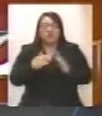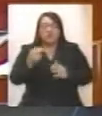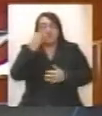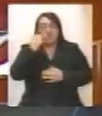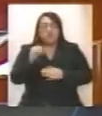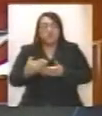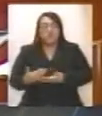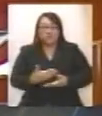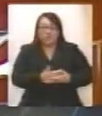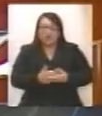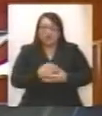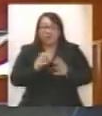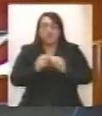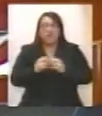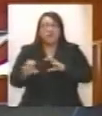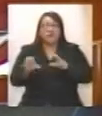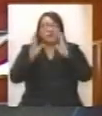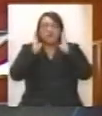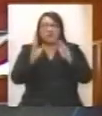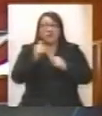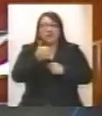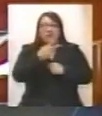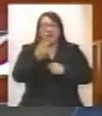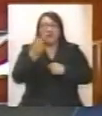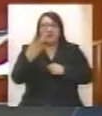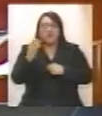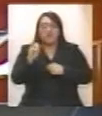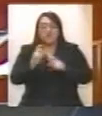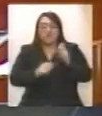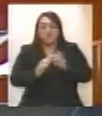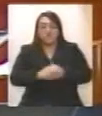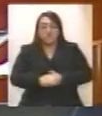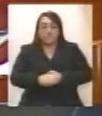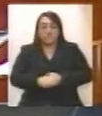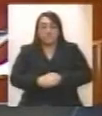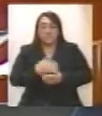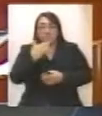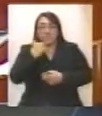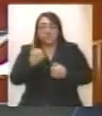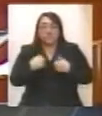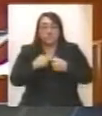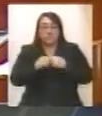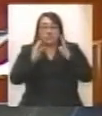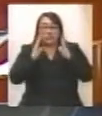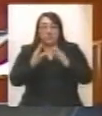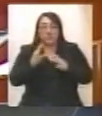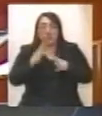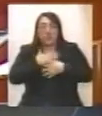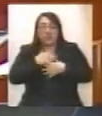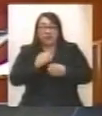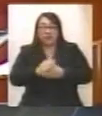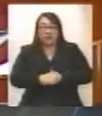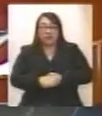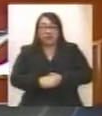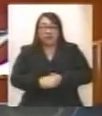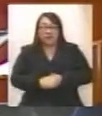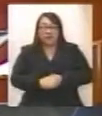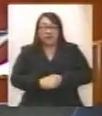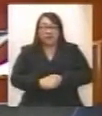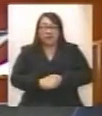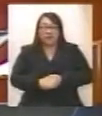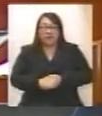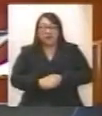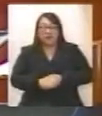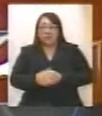materna infantil, logrando atender a 240 beneficiarios quienes cuentan con atención a la salud,